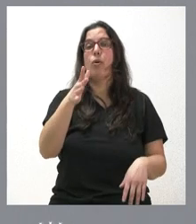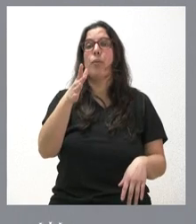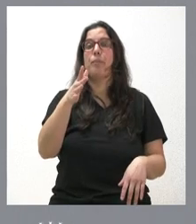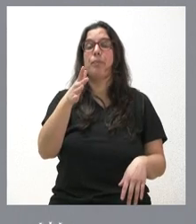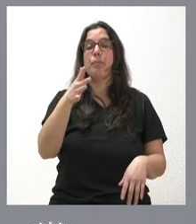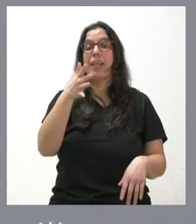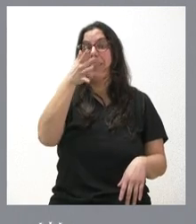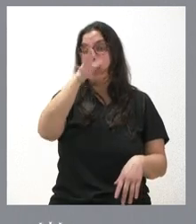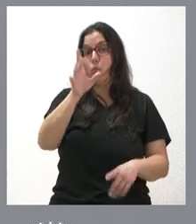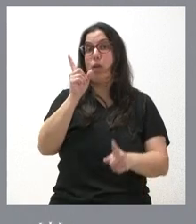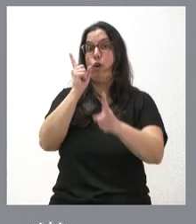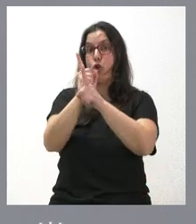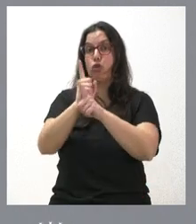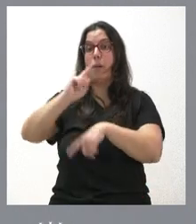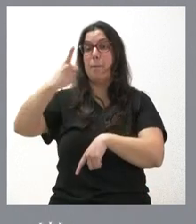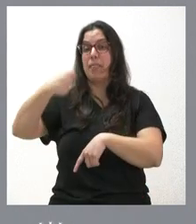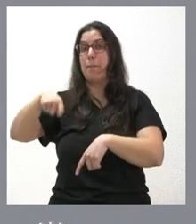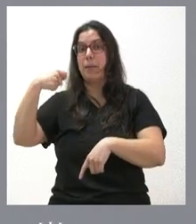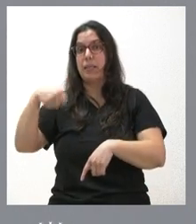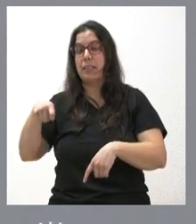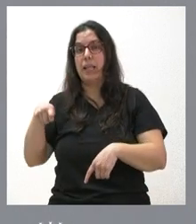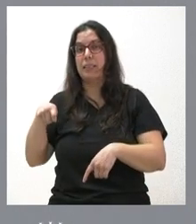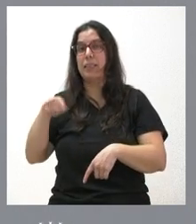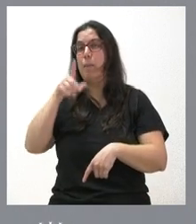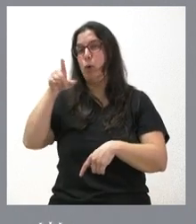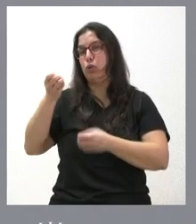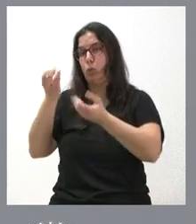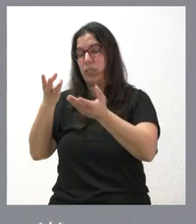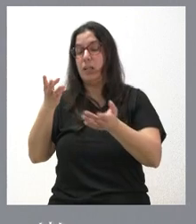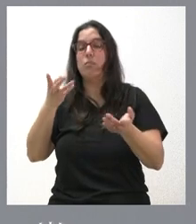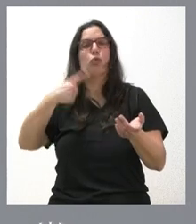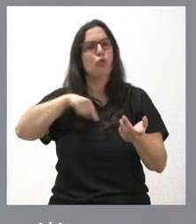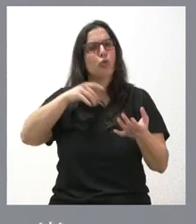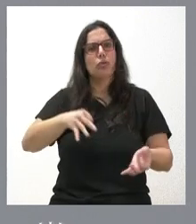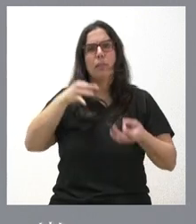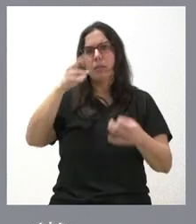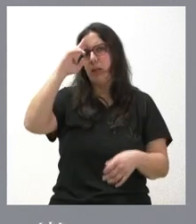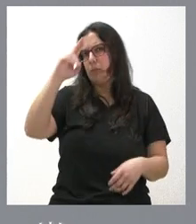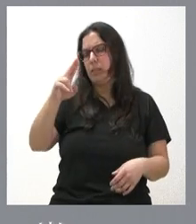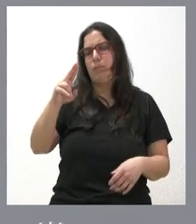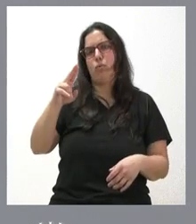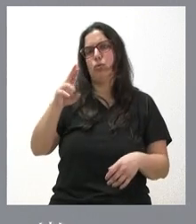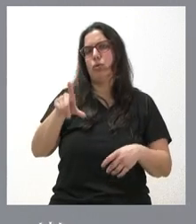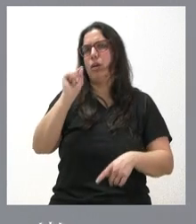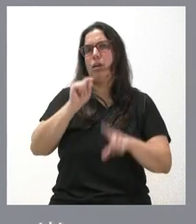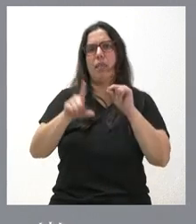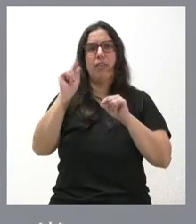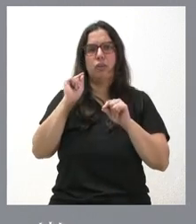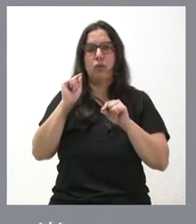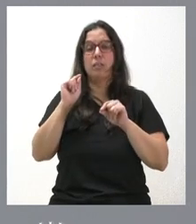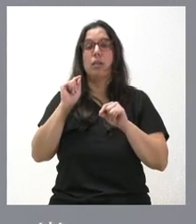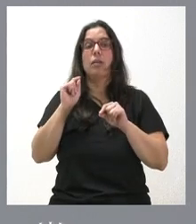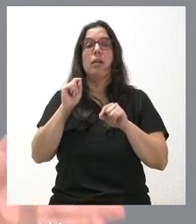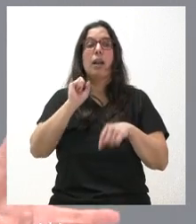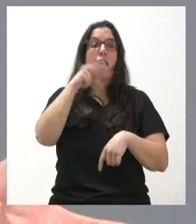contra Nosotros siempre hemos respetado las decisiones judiciales también lo respetamos en este caso lo respetamos cuando no nos dan la razón